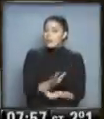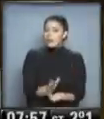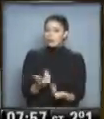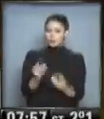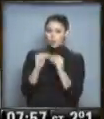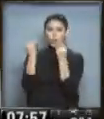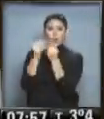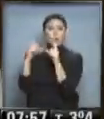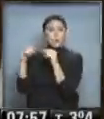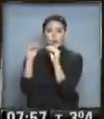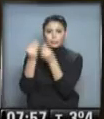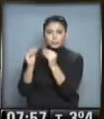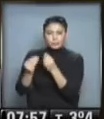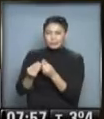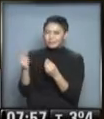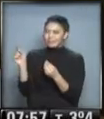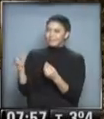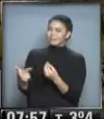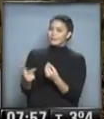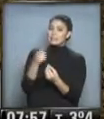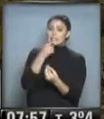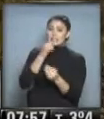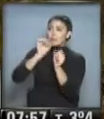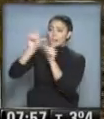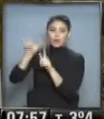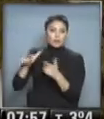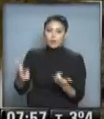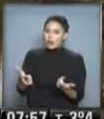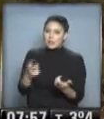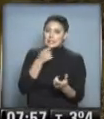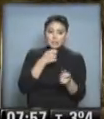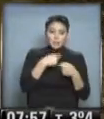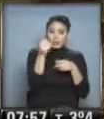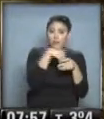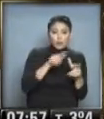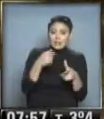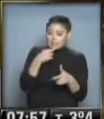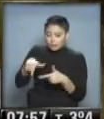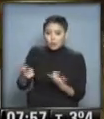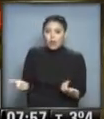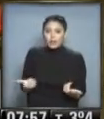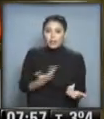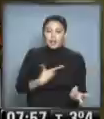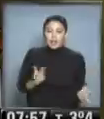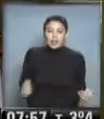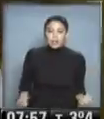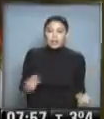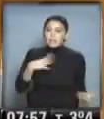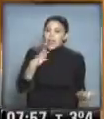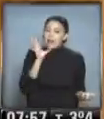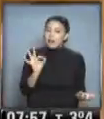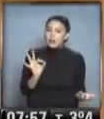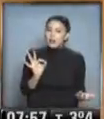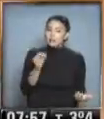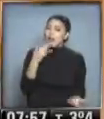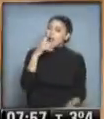cifras nos cierran si esto no no se exportó no se vendió el mercado interno y no está en existencias algún dato está andando mal